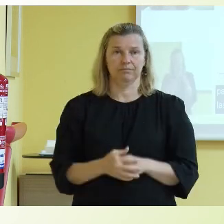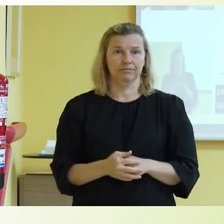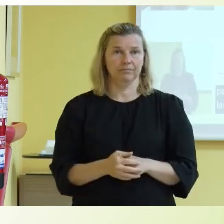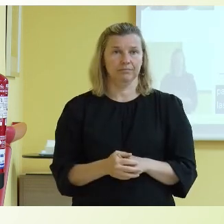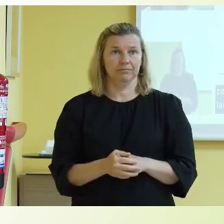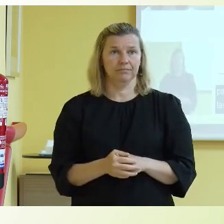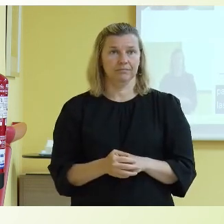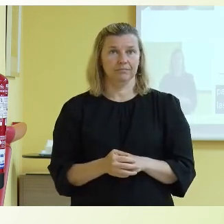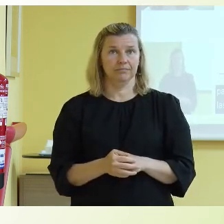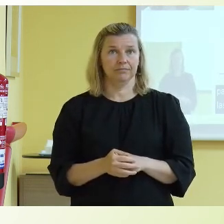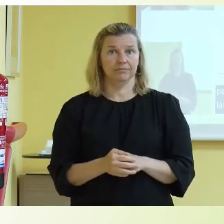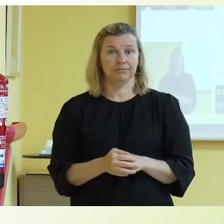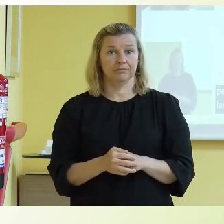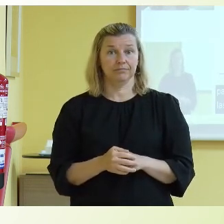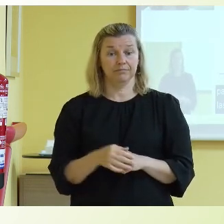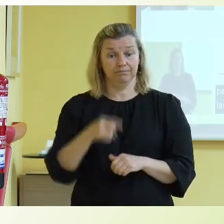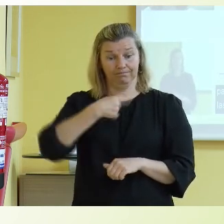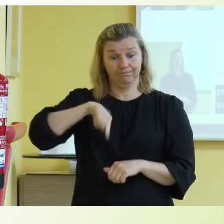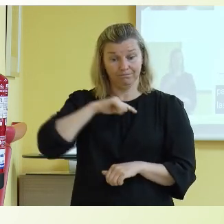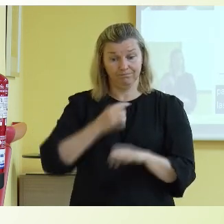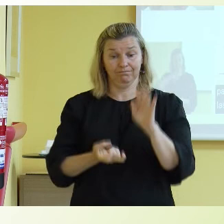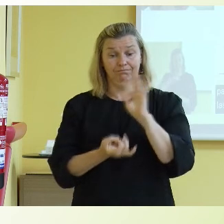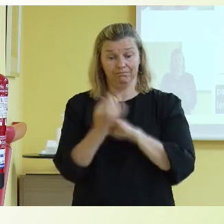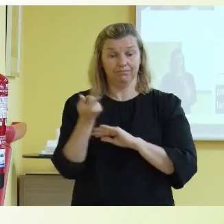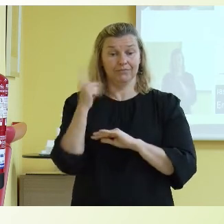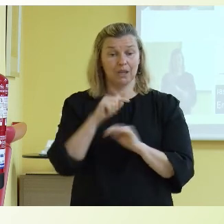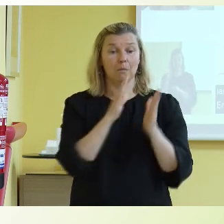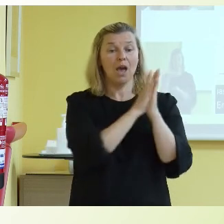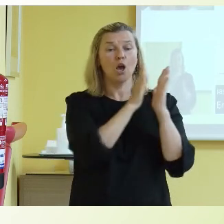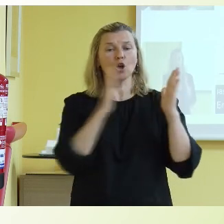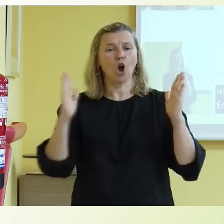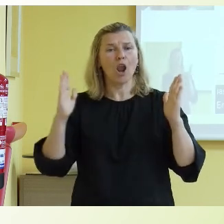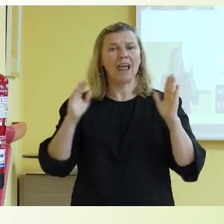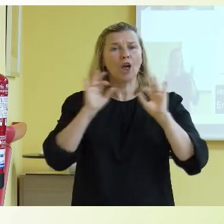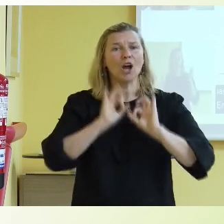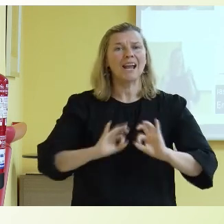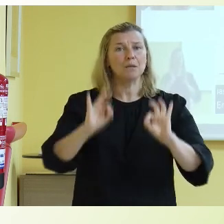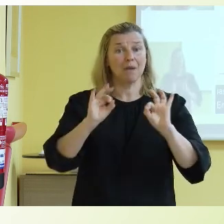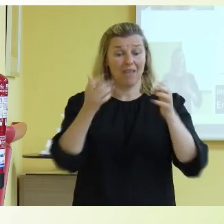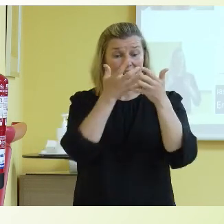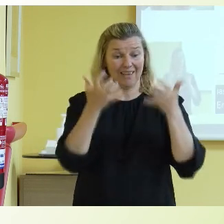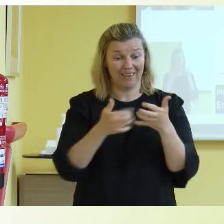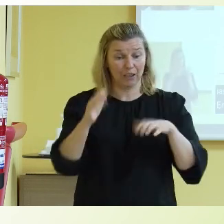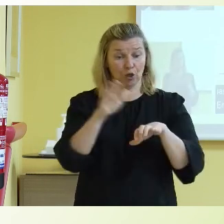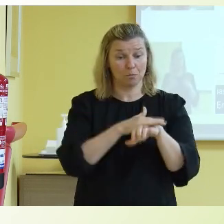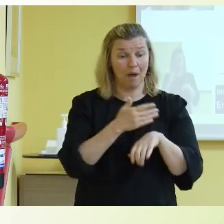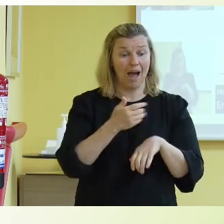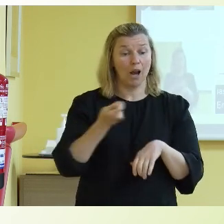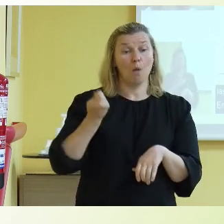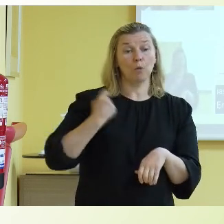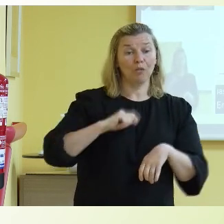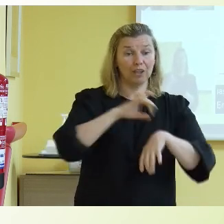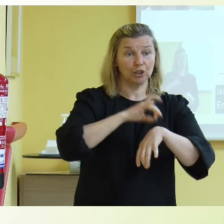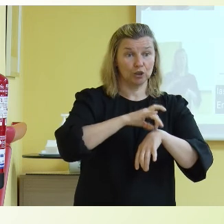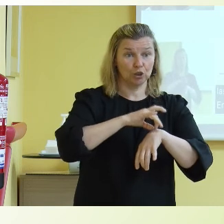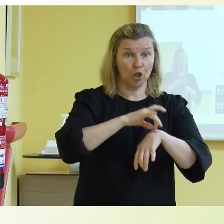En segundo lugar, Orfanet ha elaborado una colección especializada de textos dedicados a profesionales sociosanitarios, la